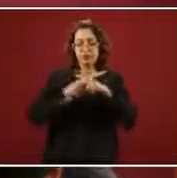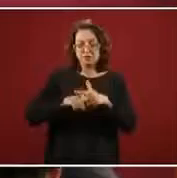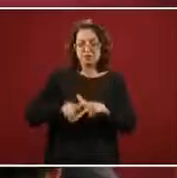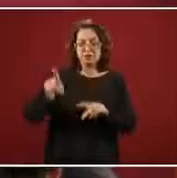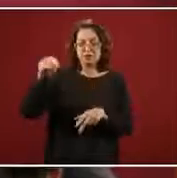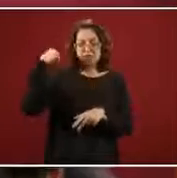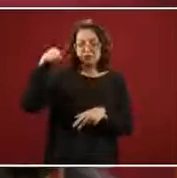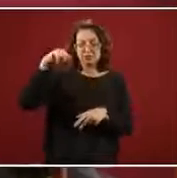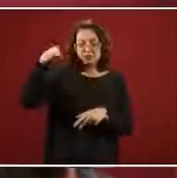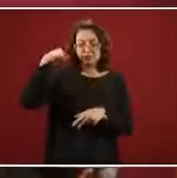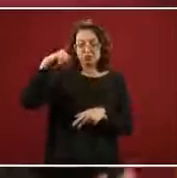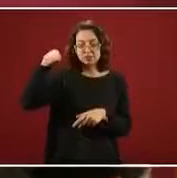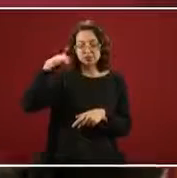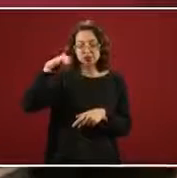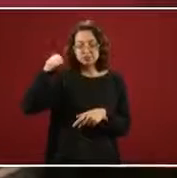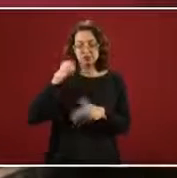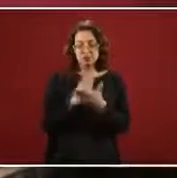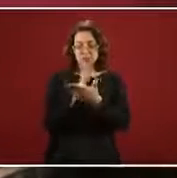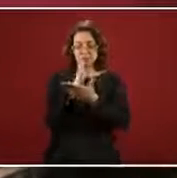Aquí es Tabasco.